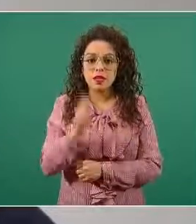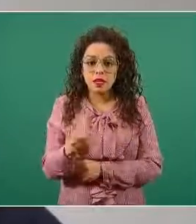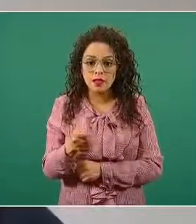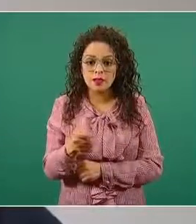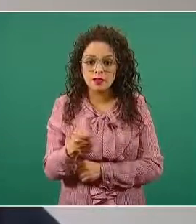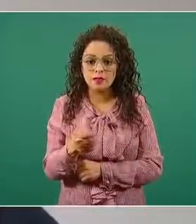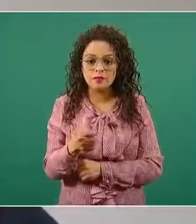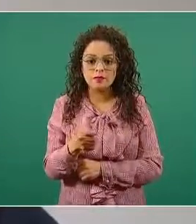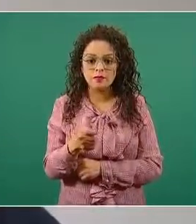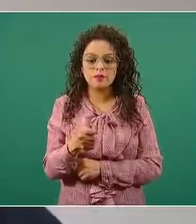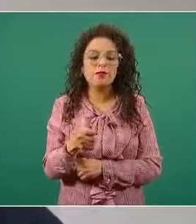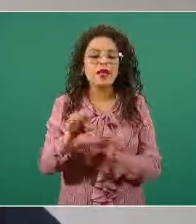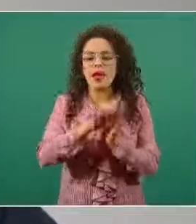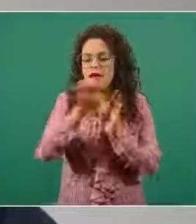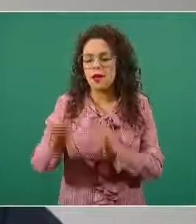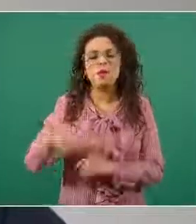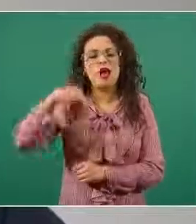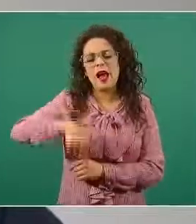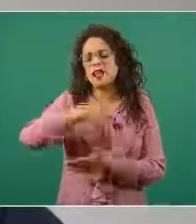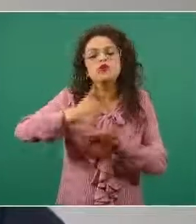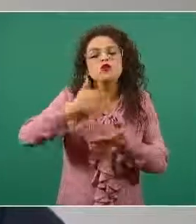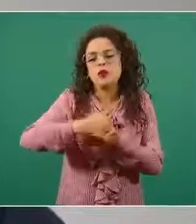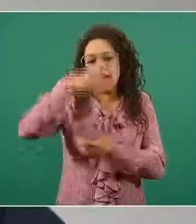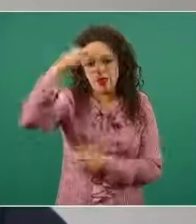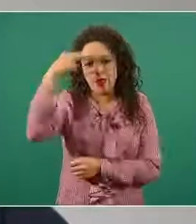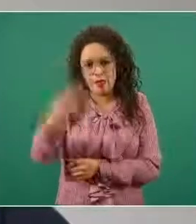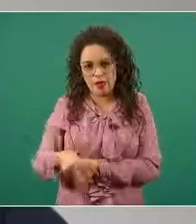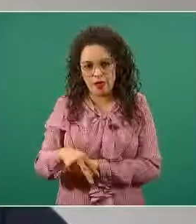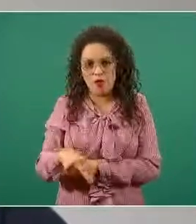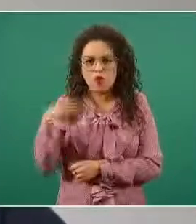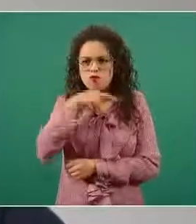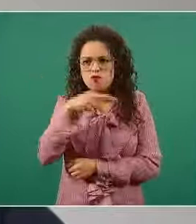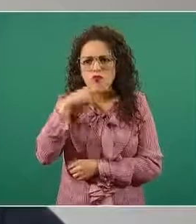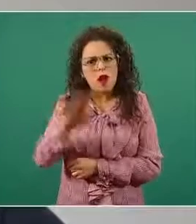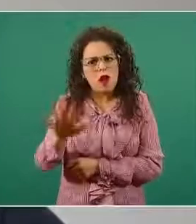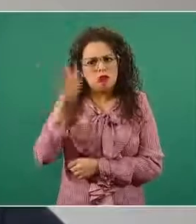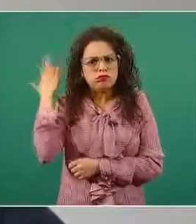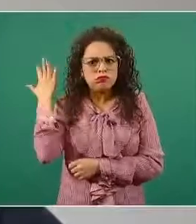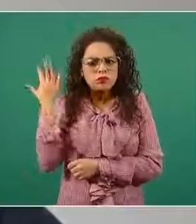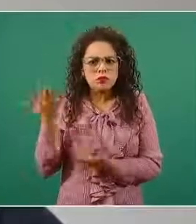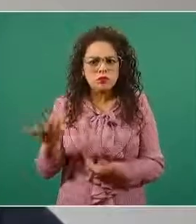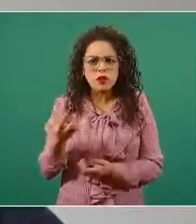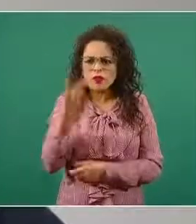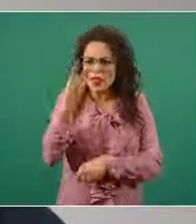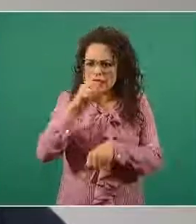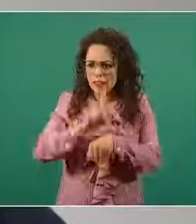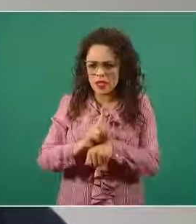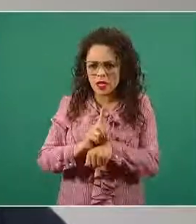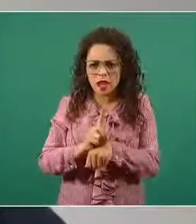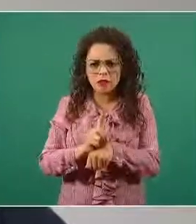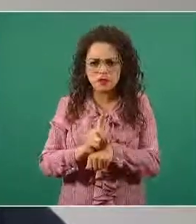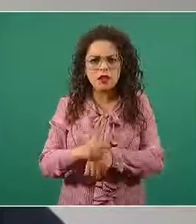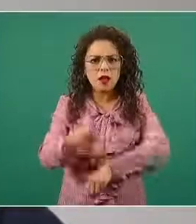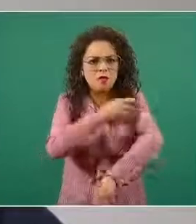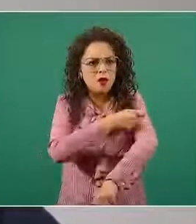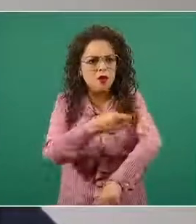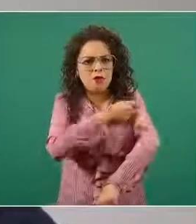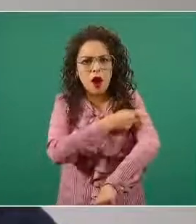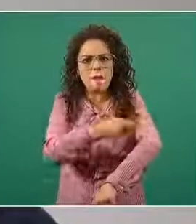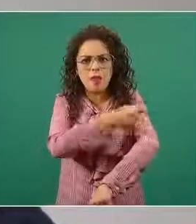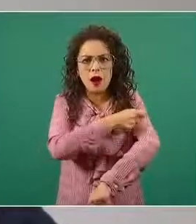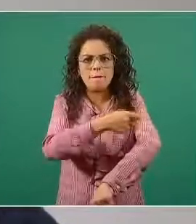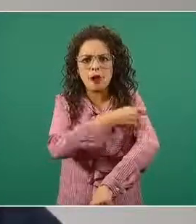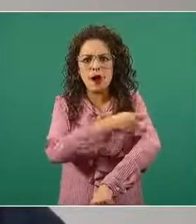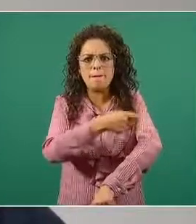ejemplo el caso de la Ciudad de México. La Ciudad de México terminó rápidamente durante los primeros 3 días con la